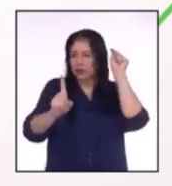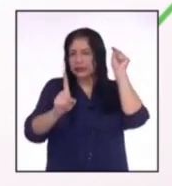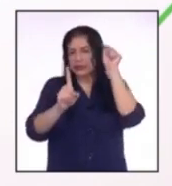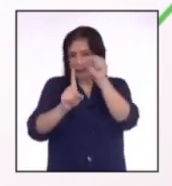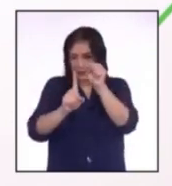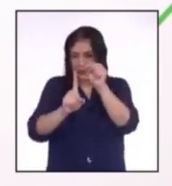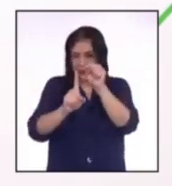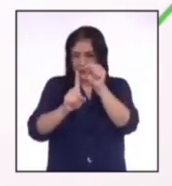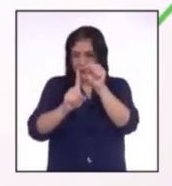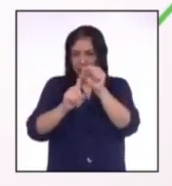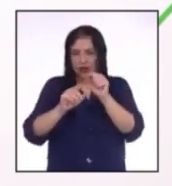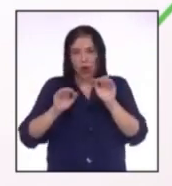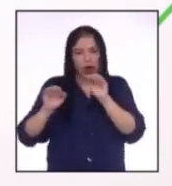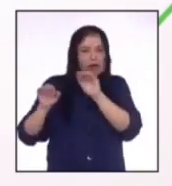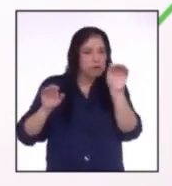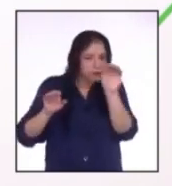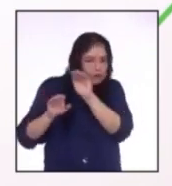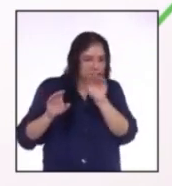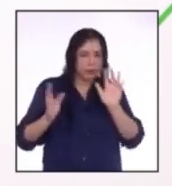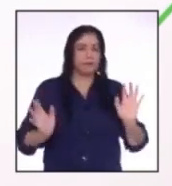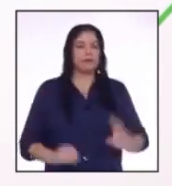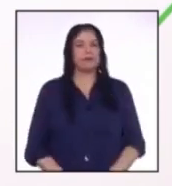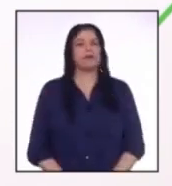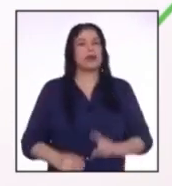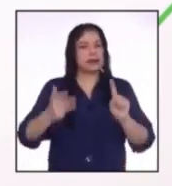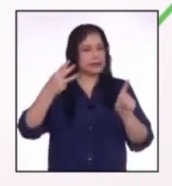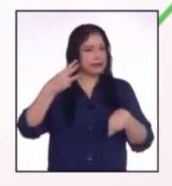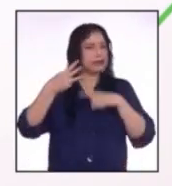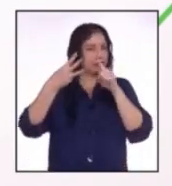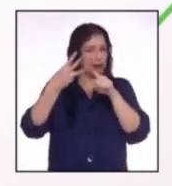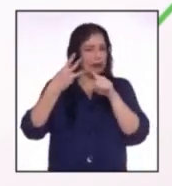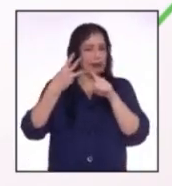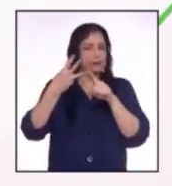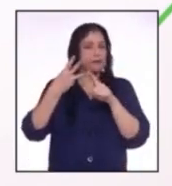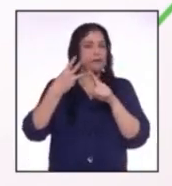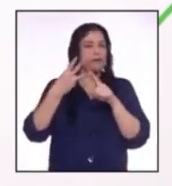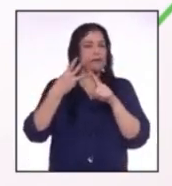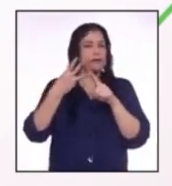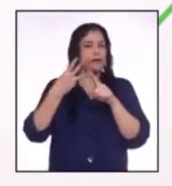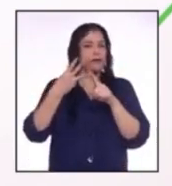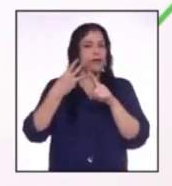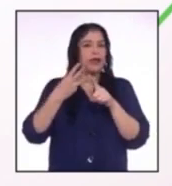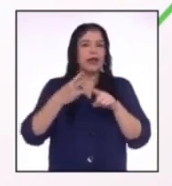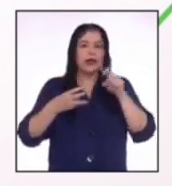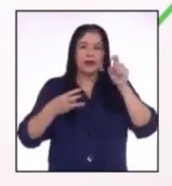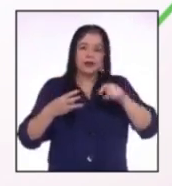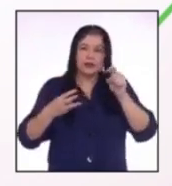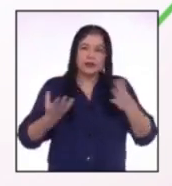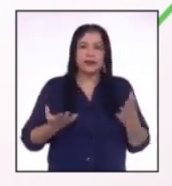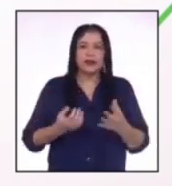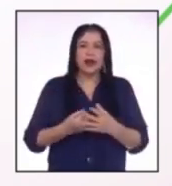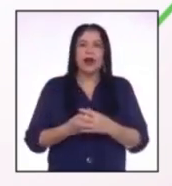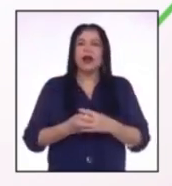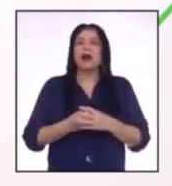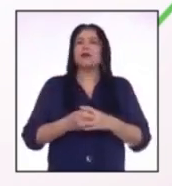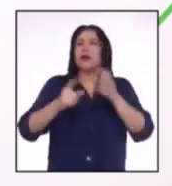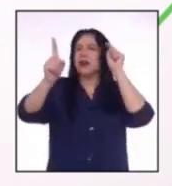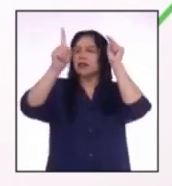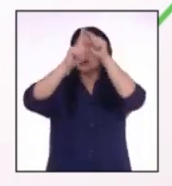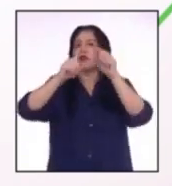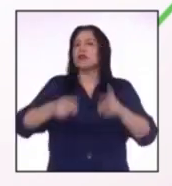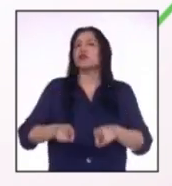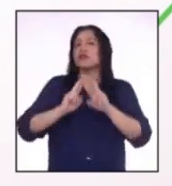y lineal vamos con la siguiente debe buscar un resultado